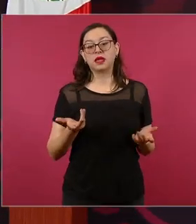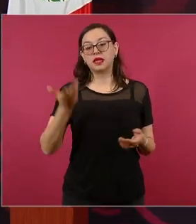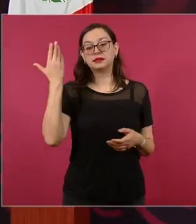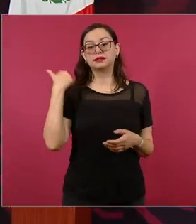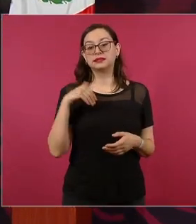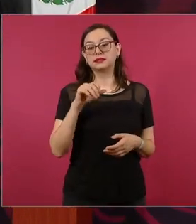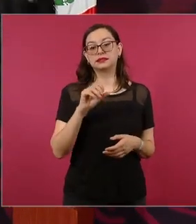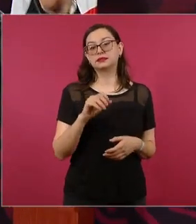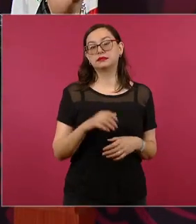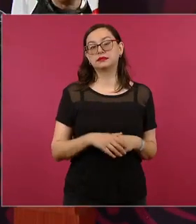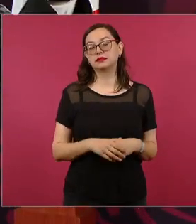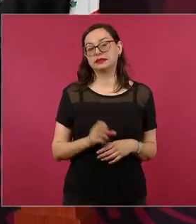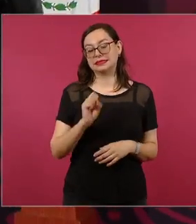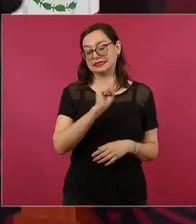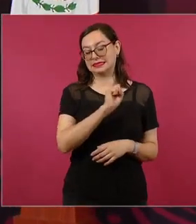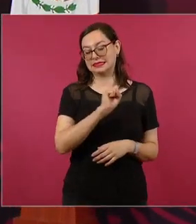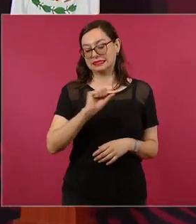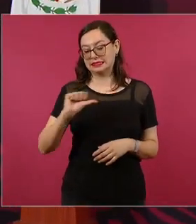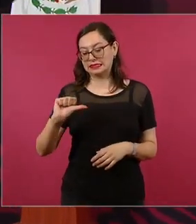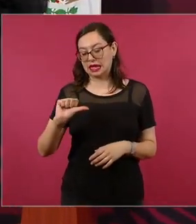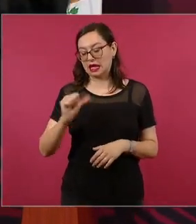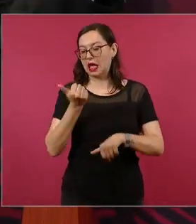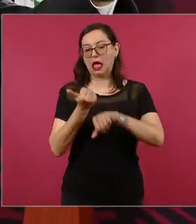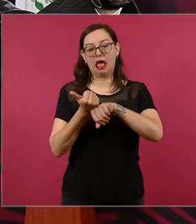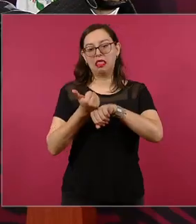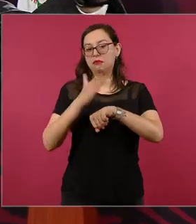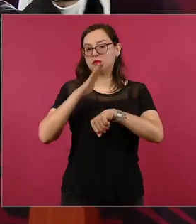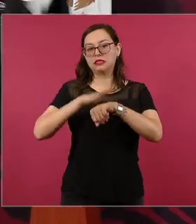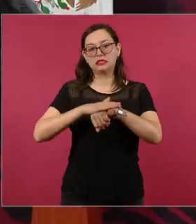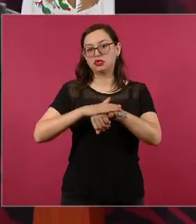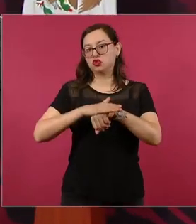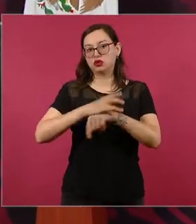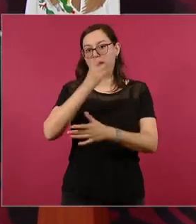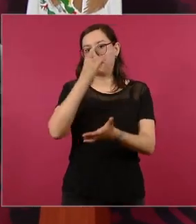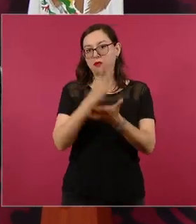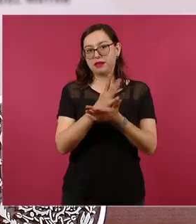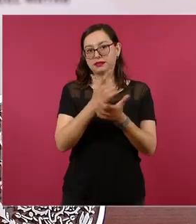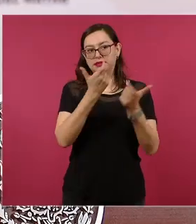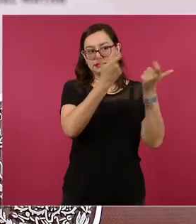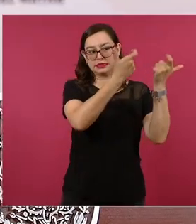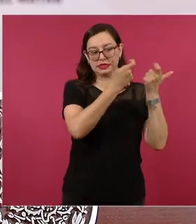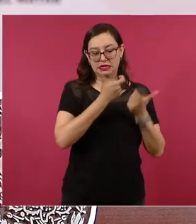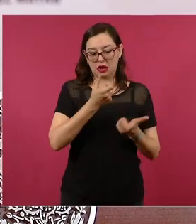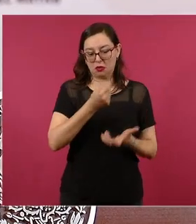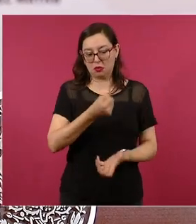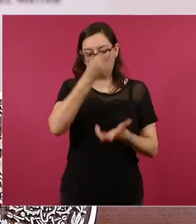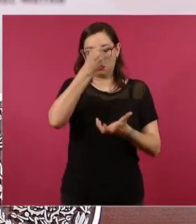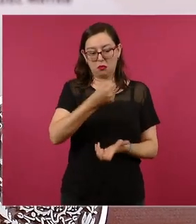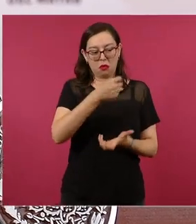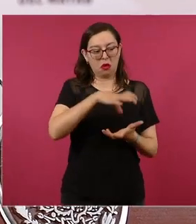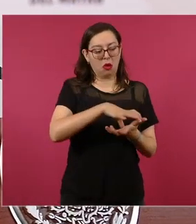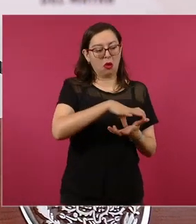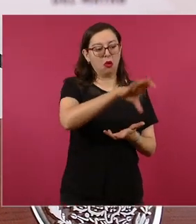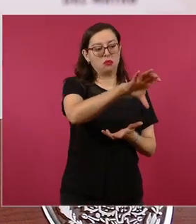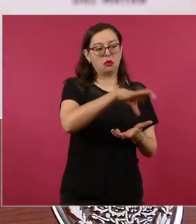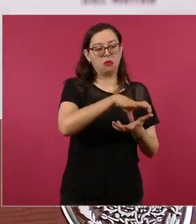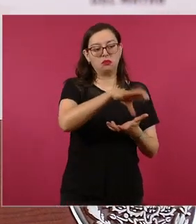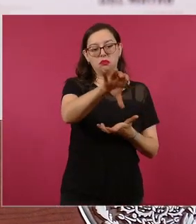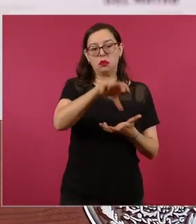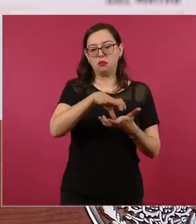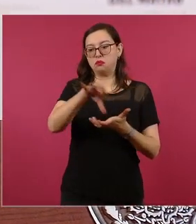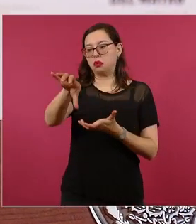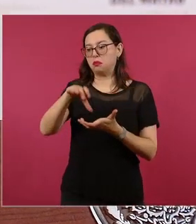la desmantelaron completamente, la Secretaría de Salud Federal, le dejaron como 10